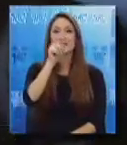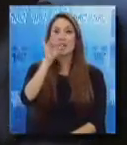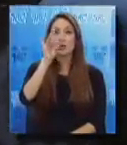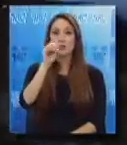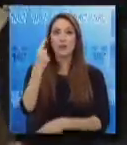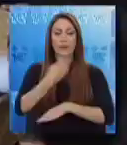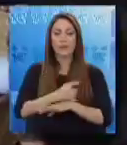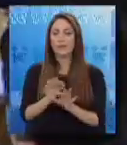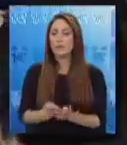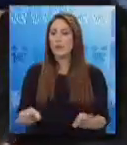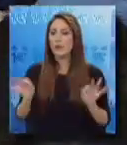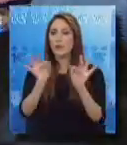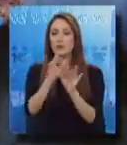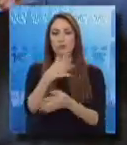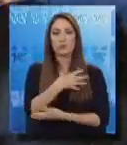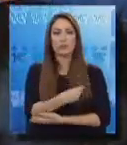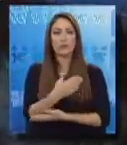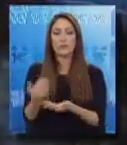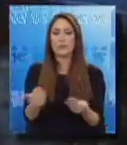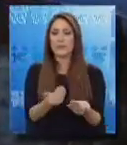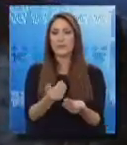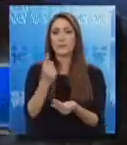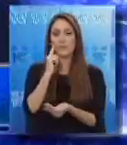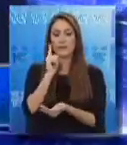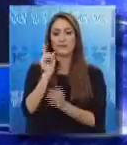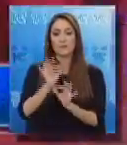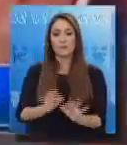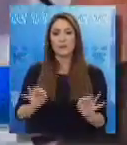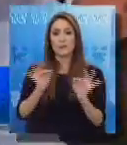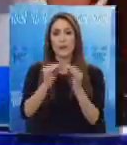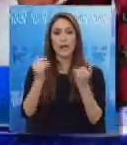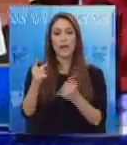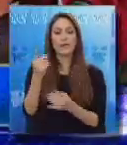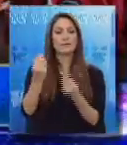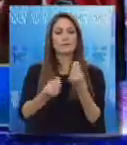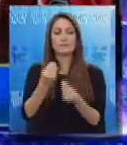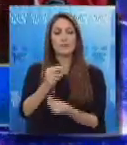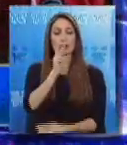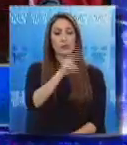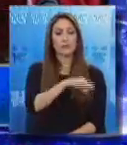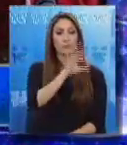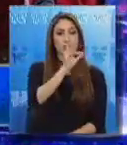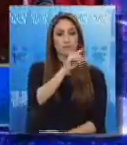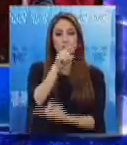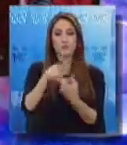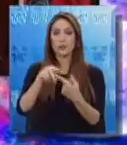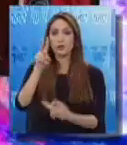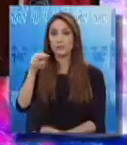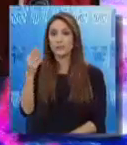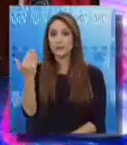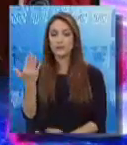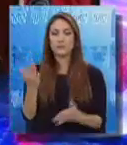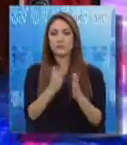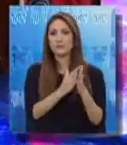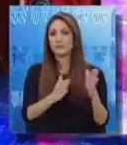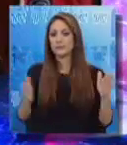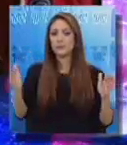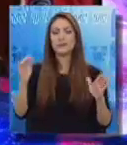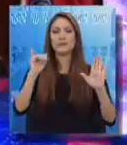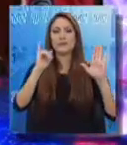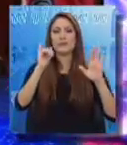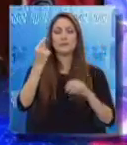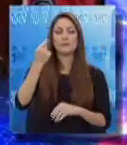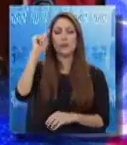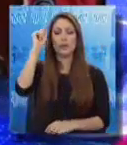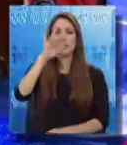frente a este problema en el país, el gobierno viene tomando acciones puntuales. Entre el 2009 y 2015 se prestaron atenciones a más de 6 millones y medio de